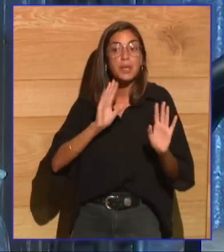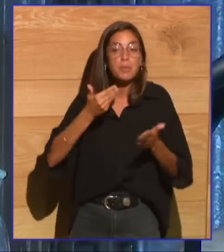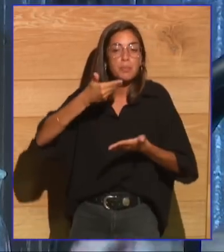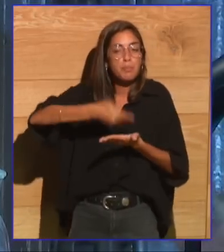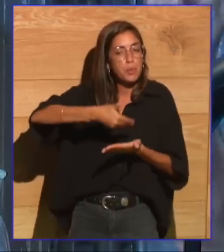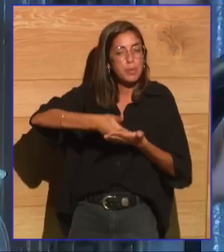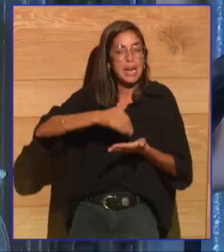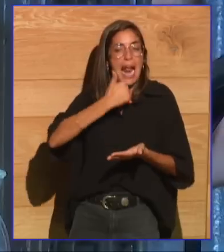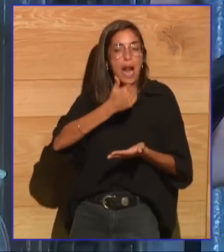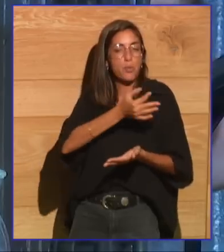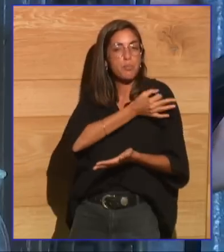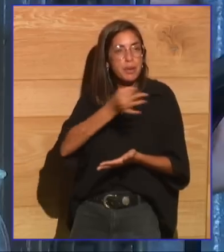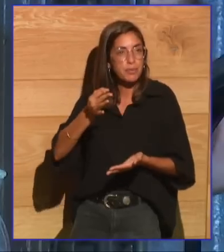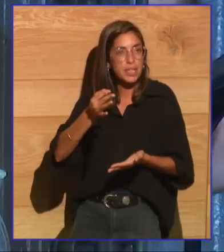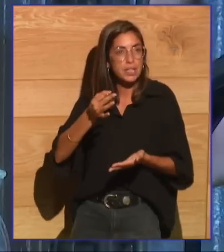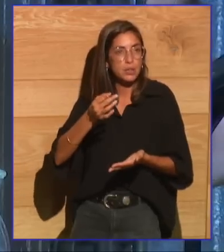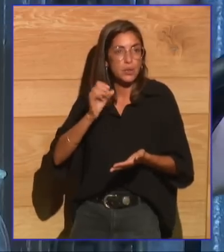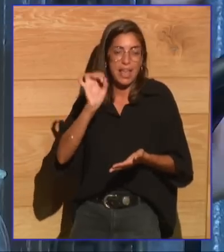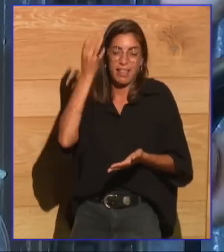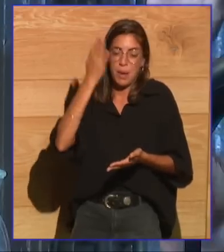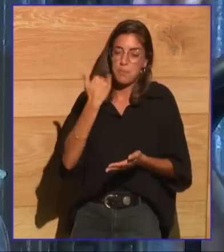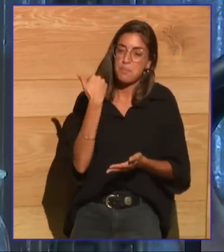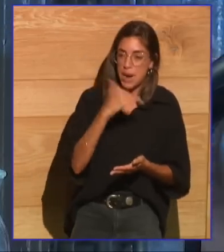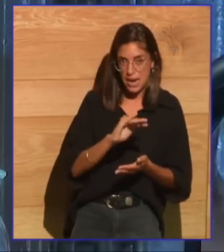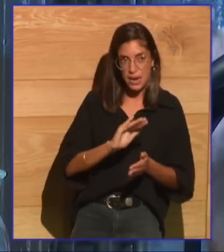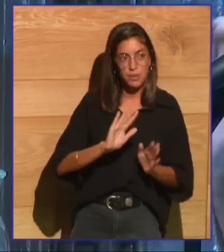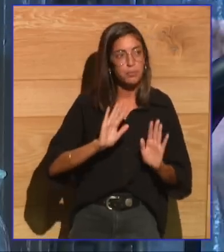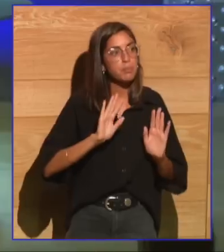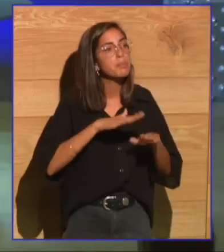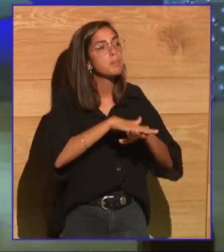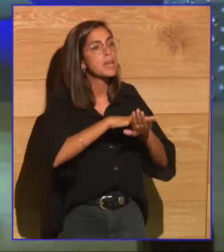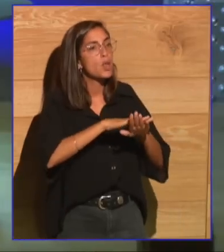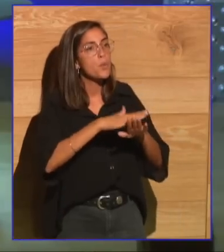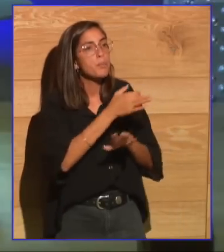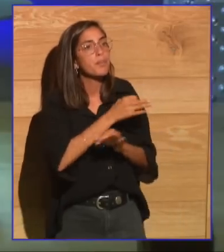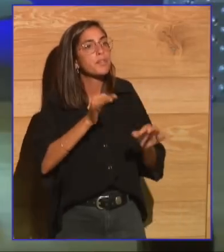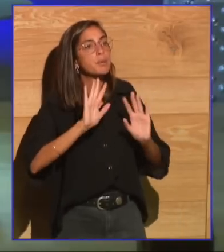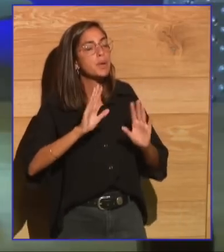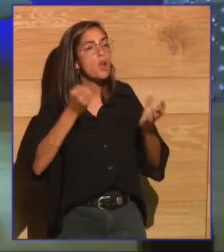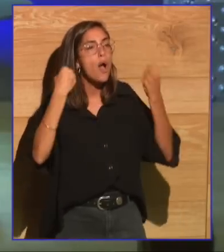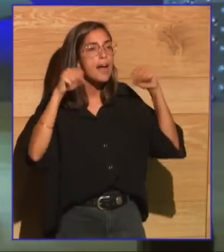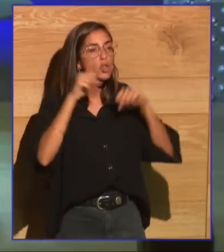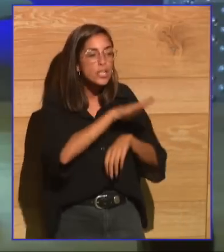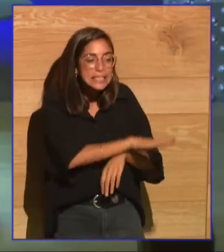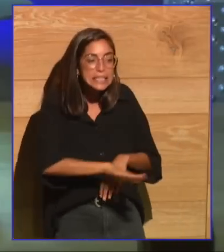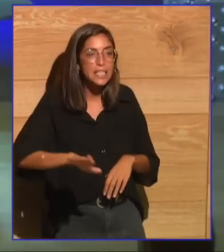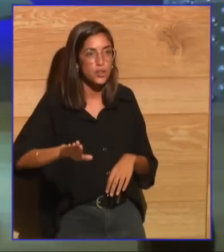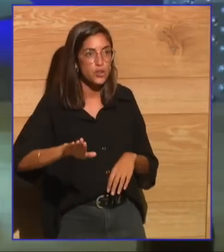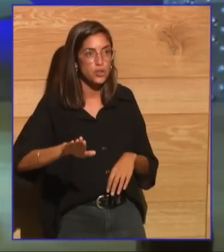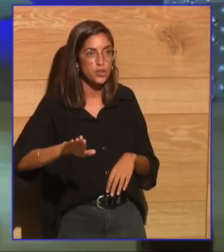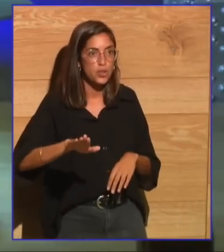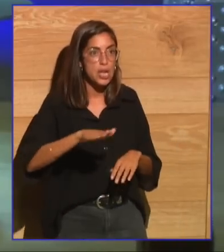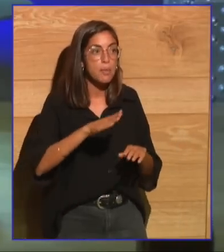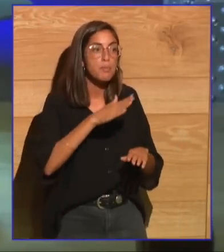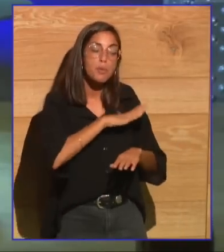es de por sí una malísima idea perdón es perfecta con actores niños todavía más son niños como por favor